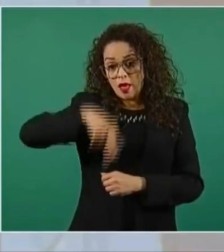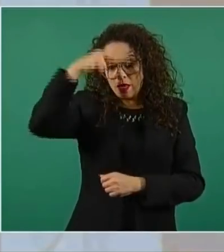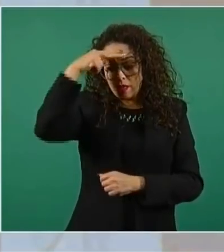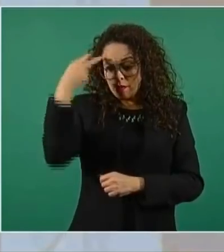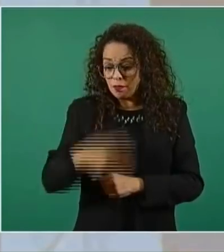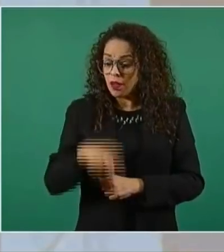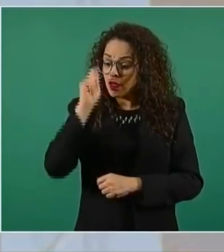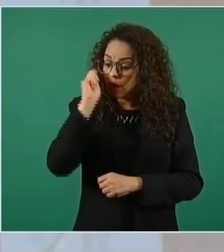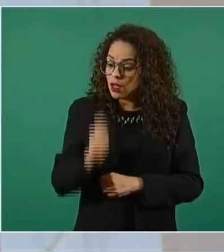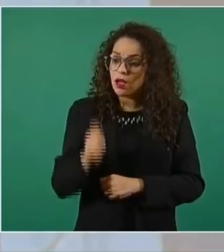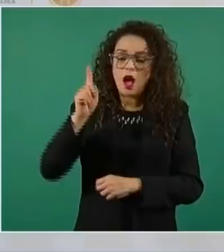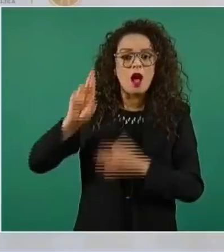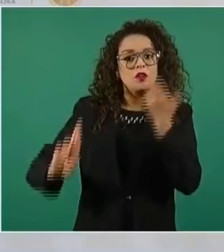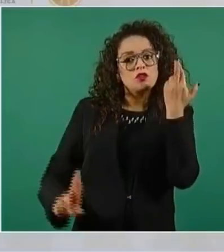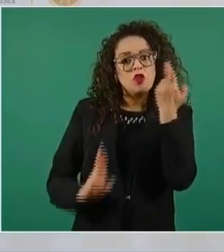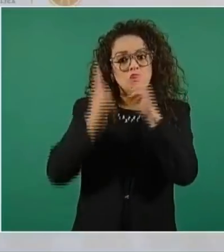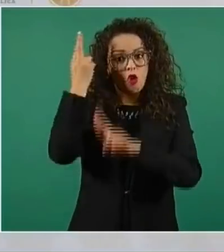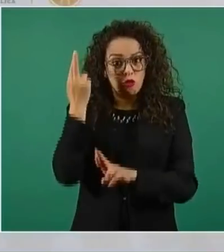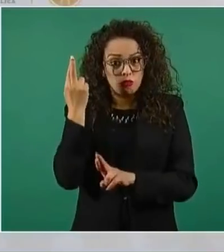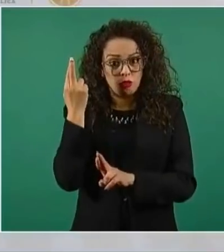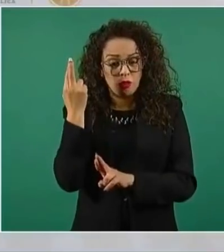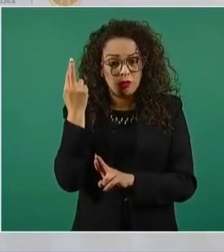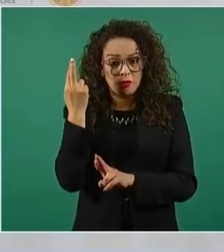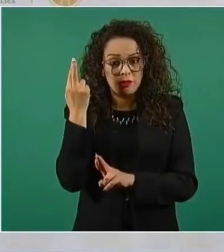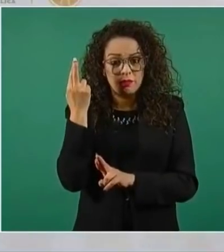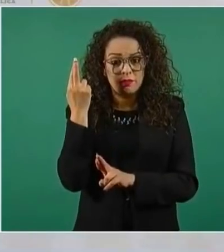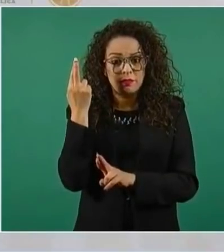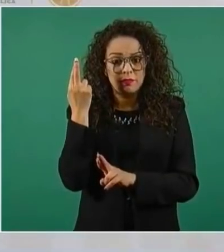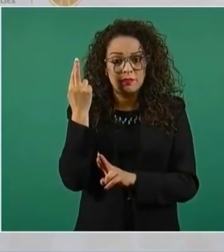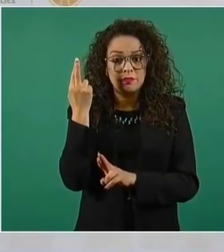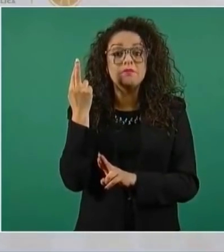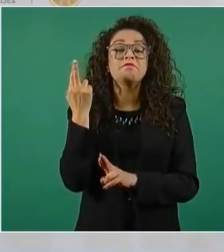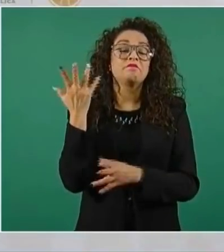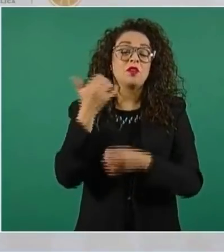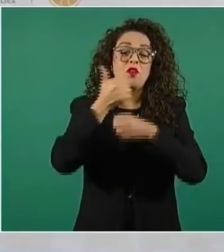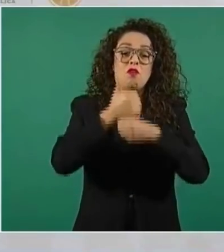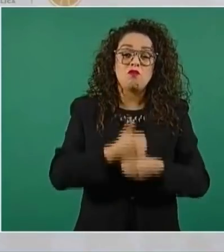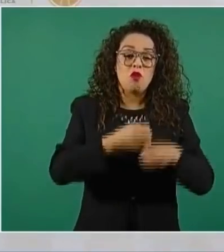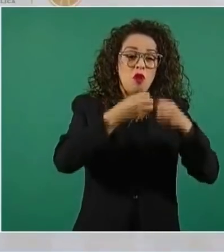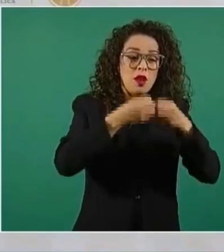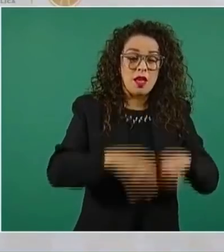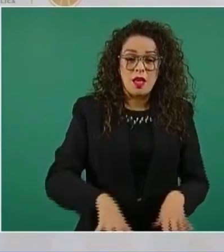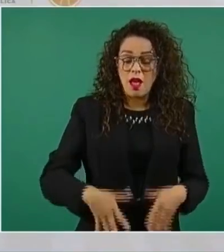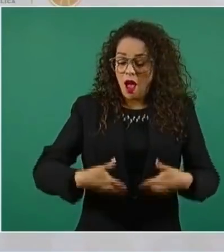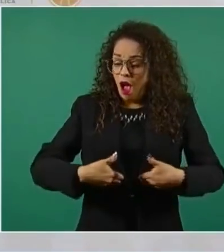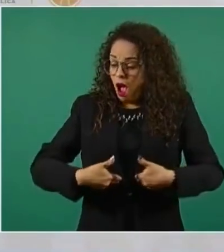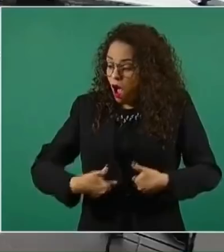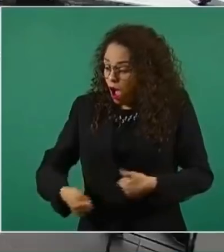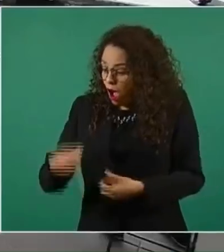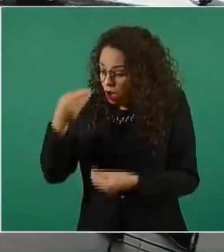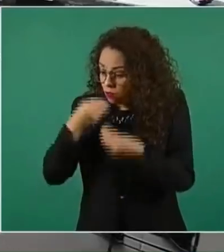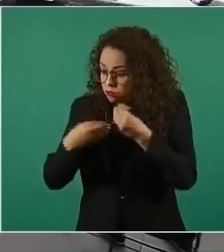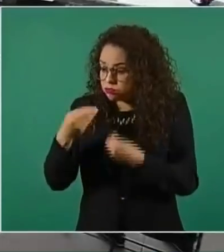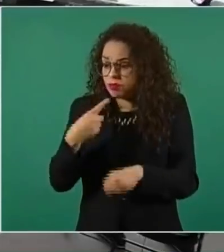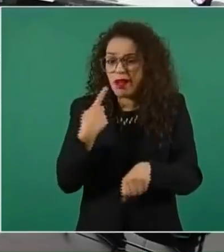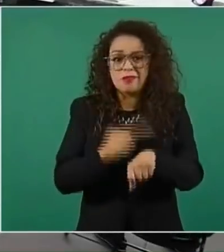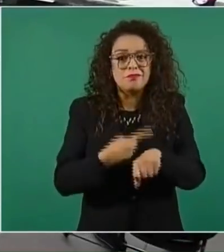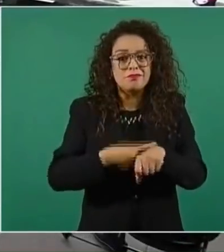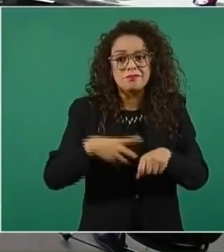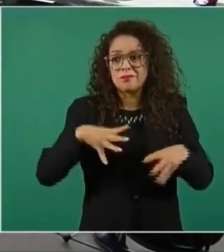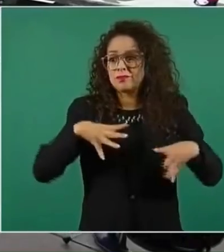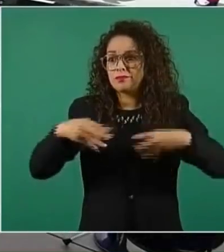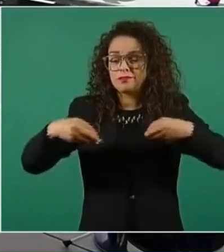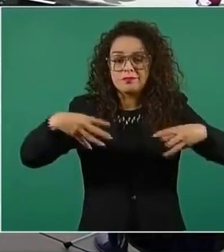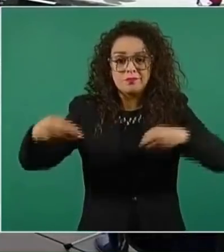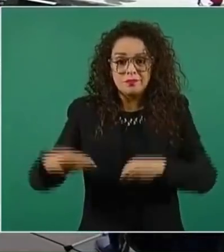revolución, por violencia, hambre y también por epidemias, perdieron la